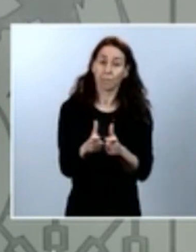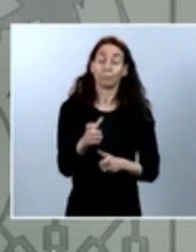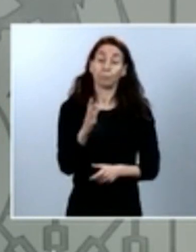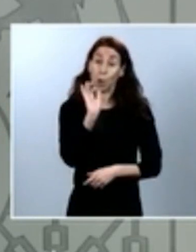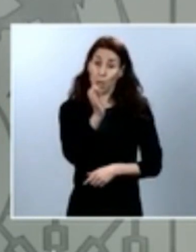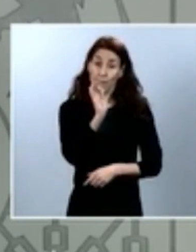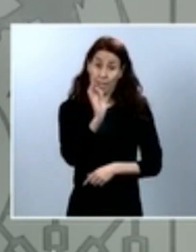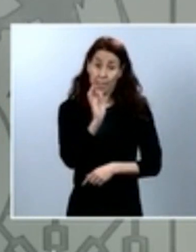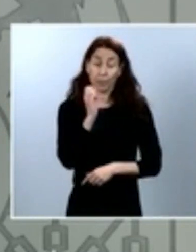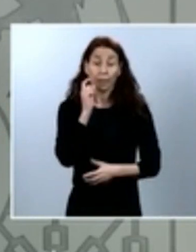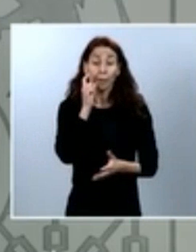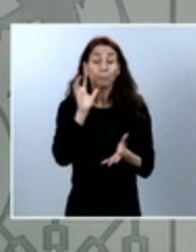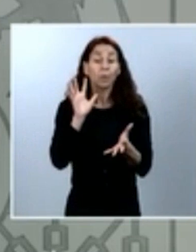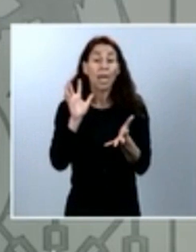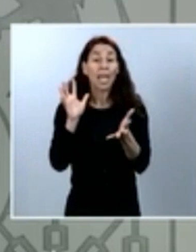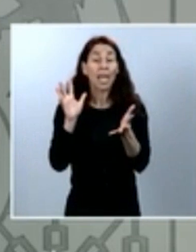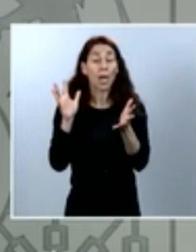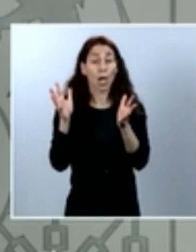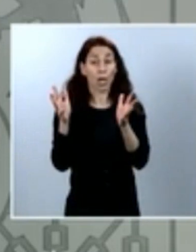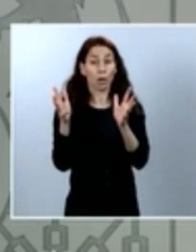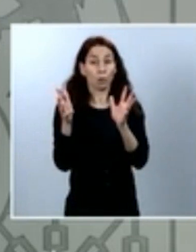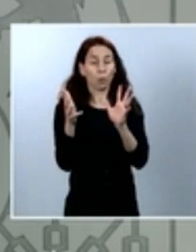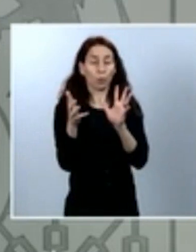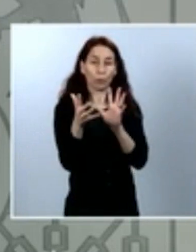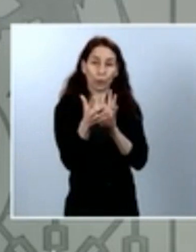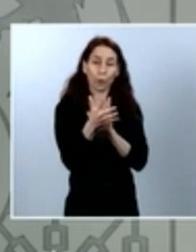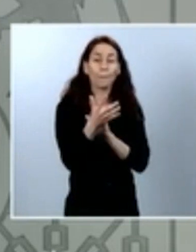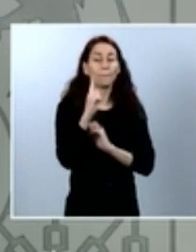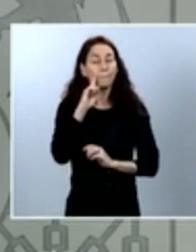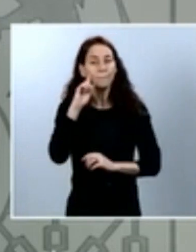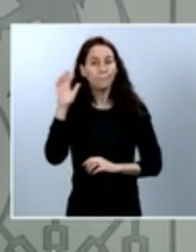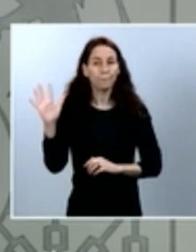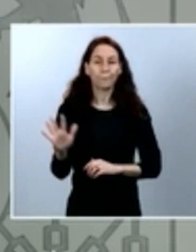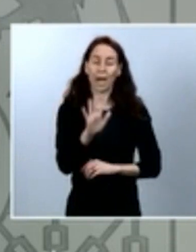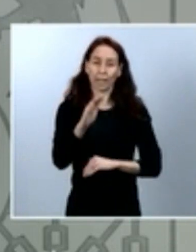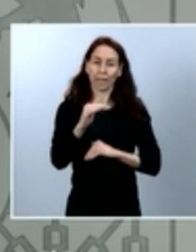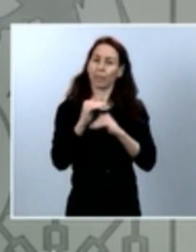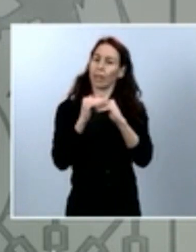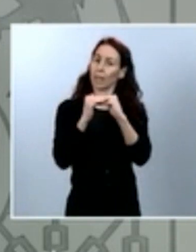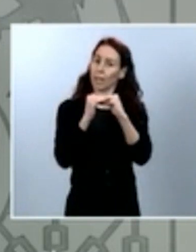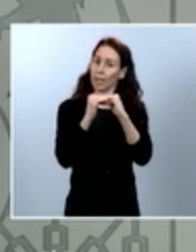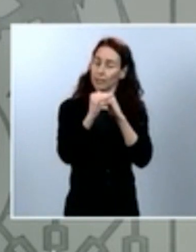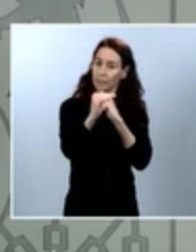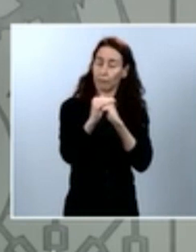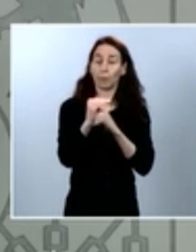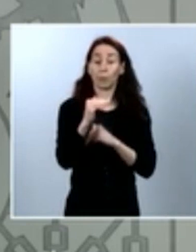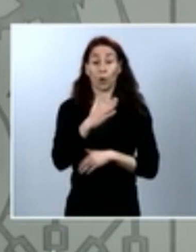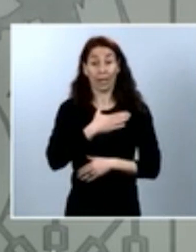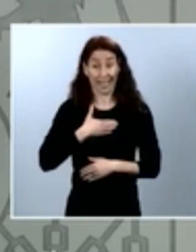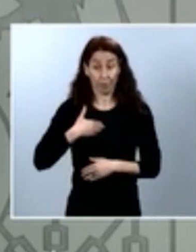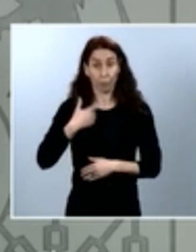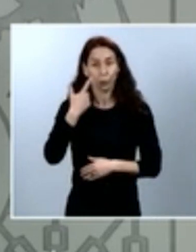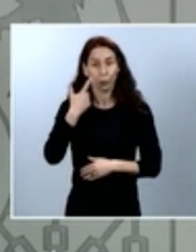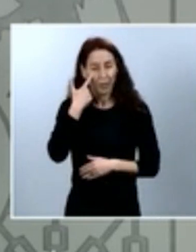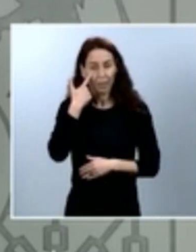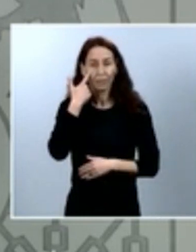evolución observada en estos últimos días. Sí que se han estabilizado de cierta manera, pero sí que esperamos también observar las mismas reducciones que en